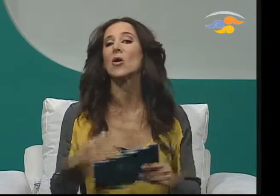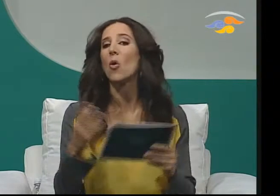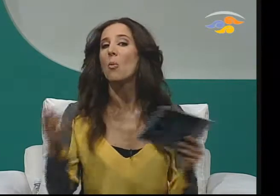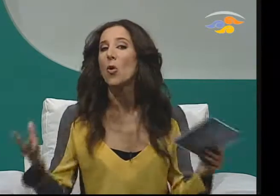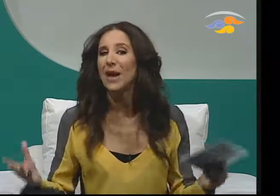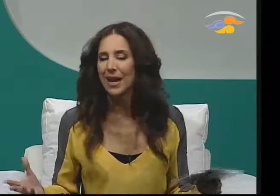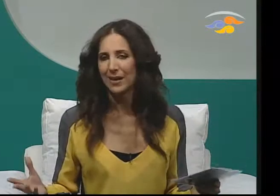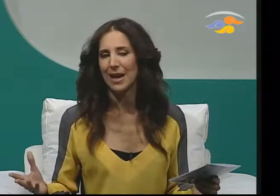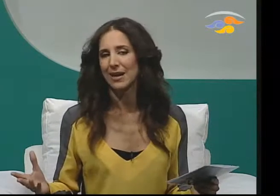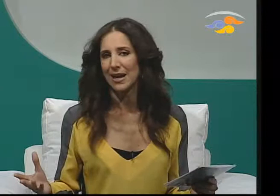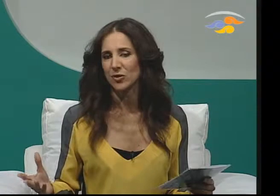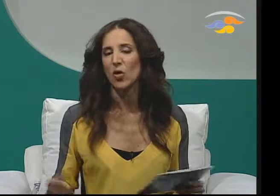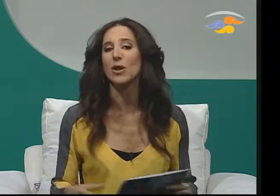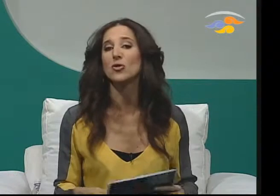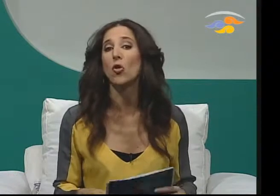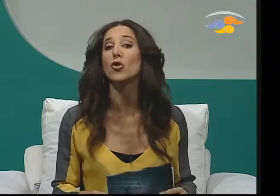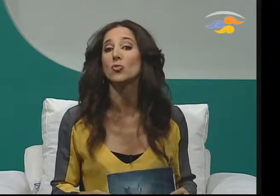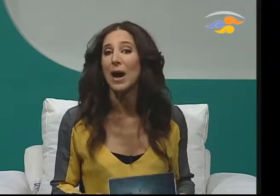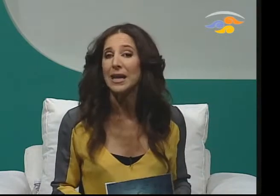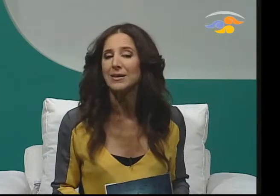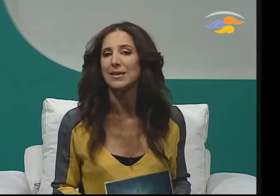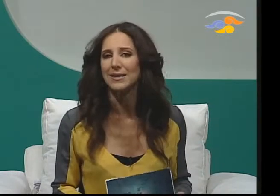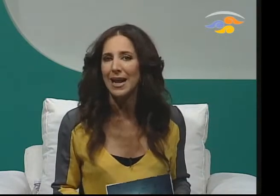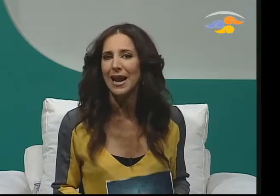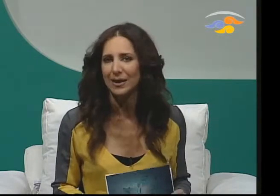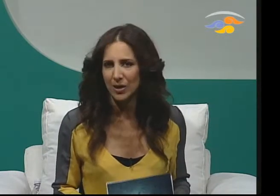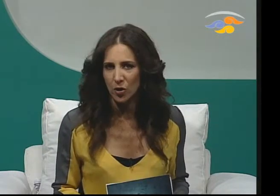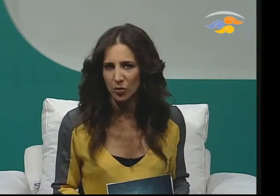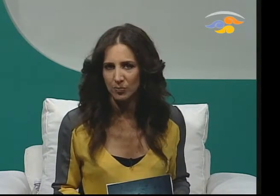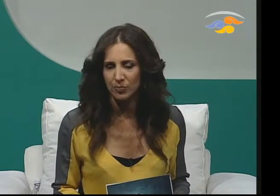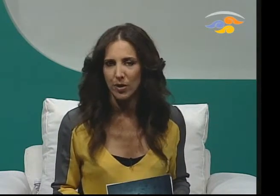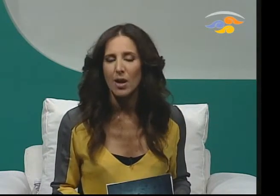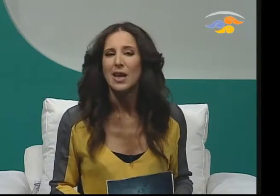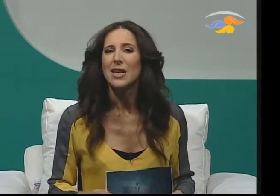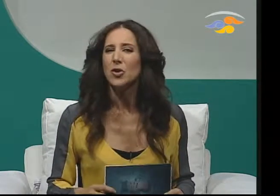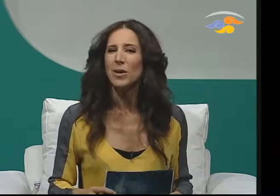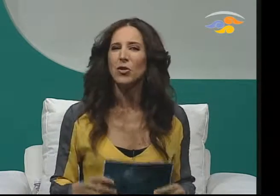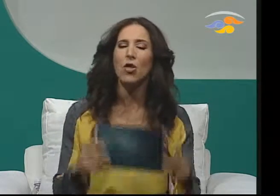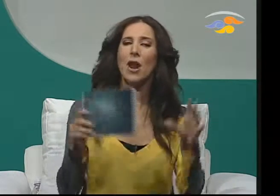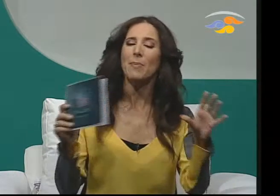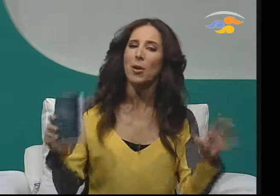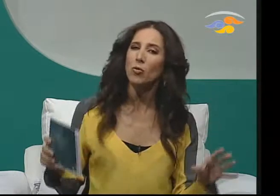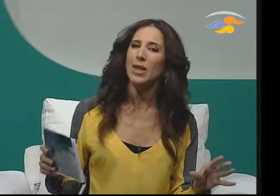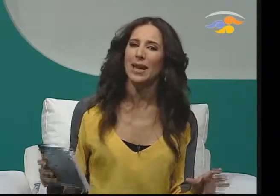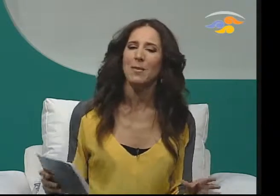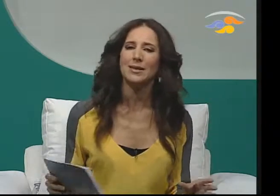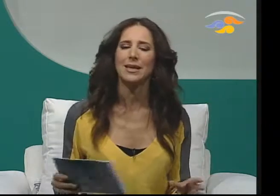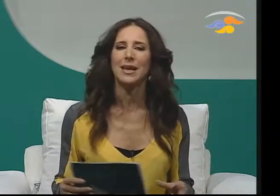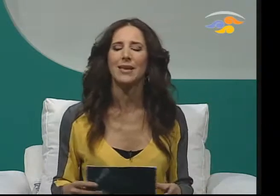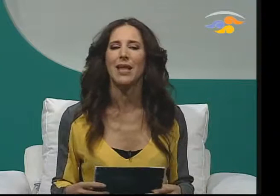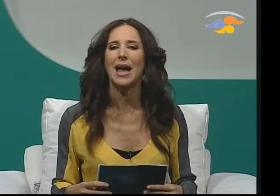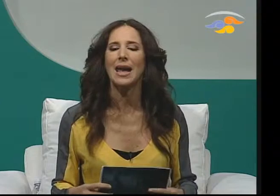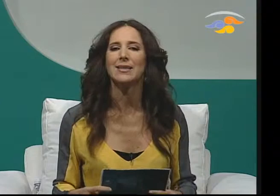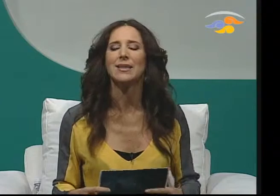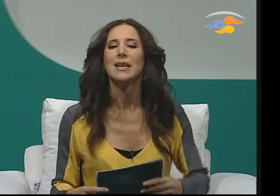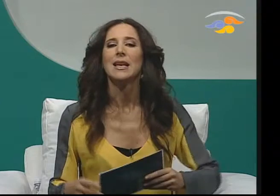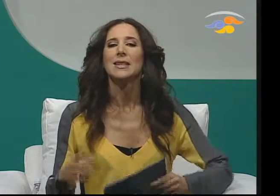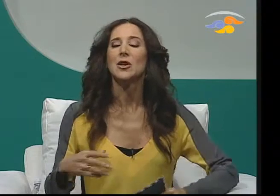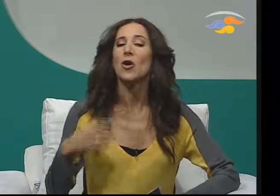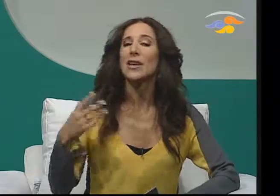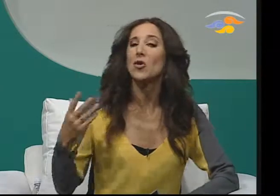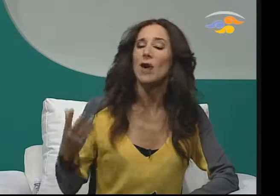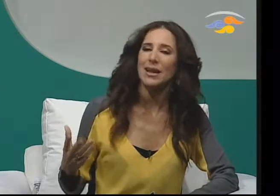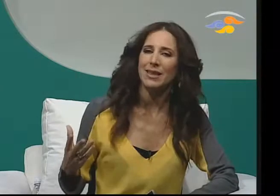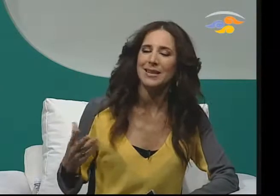y recomponer las relaciones con los países de la región. Sobre todo la pregunta que más inquieta es